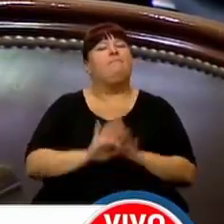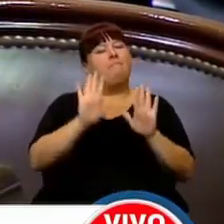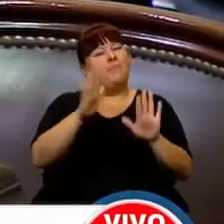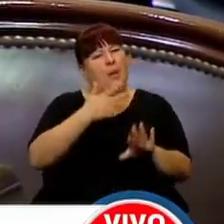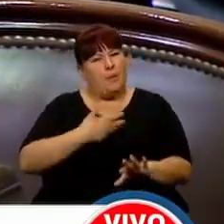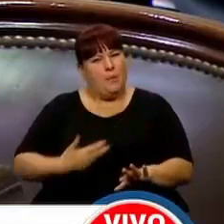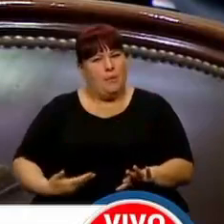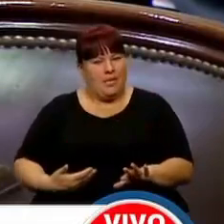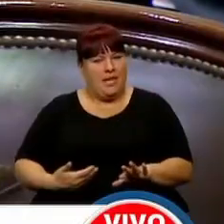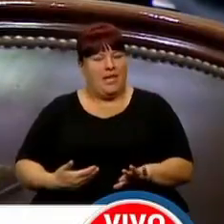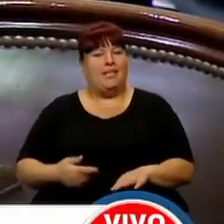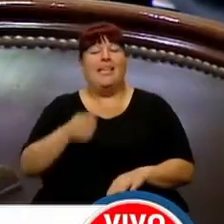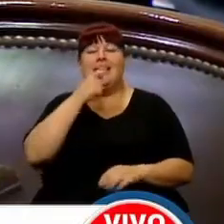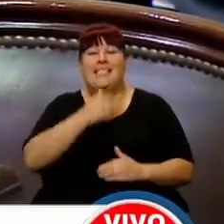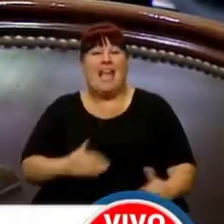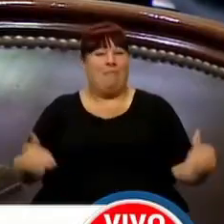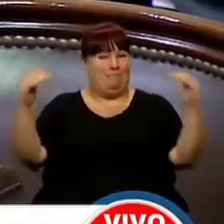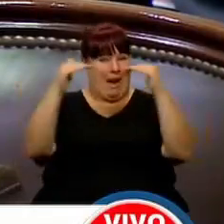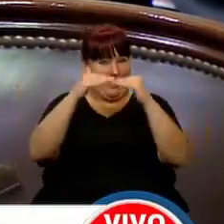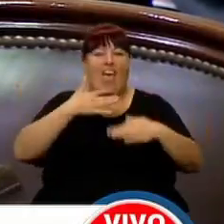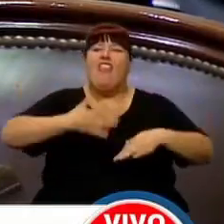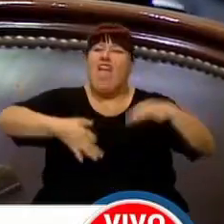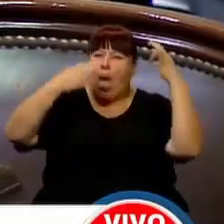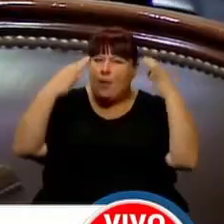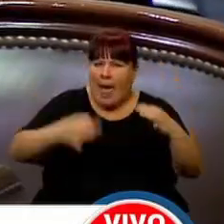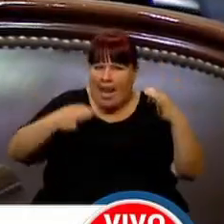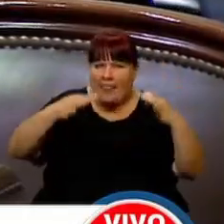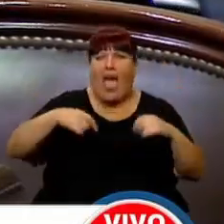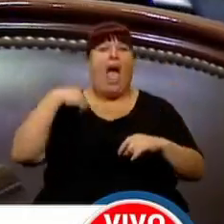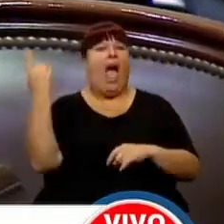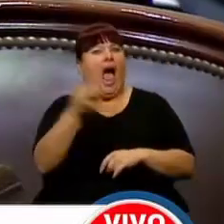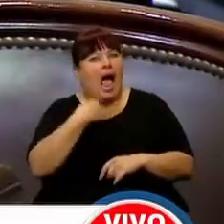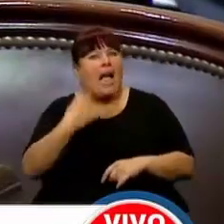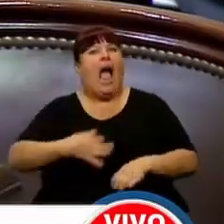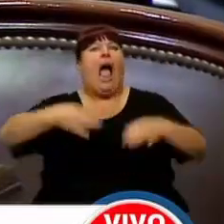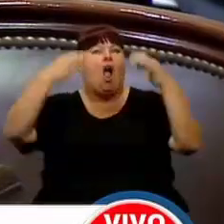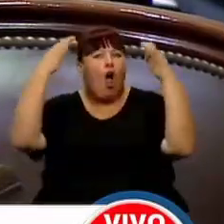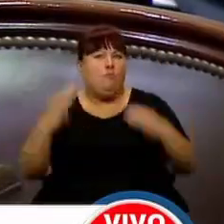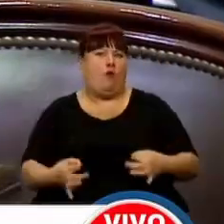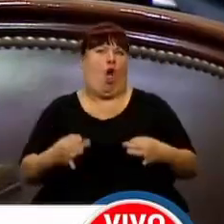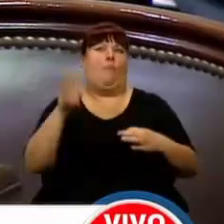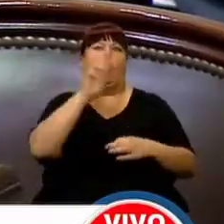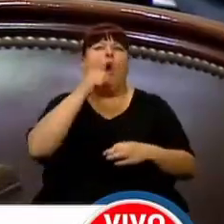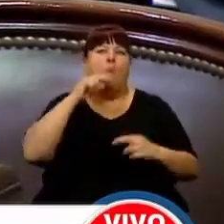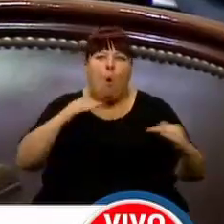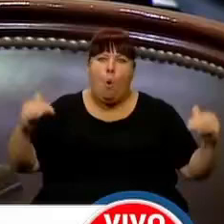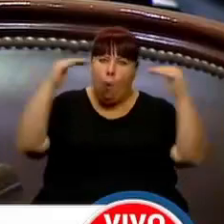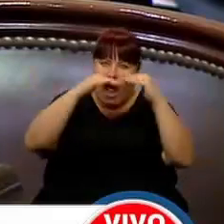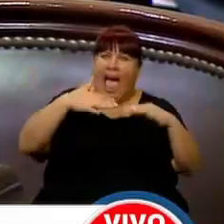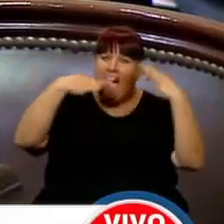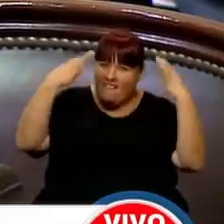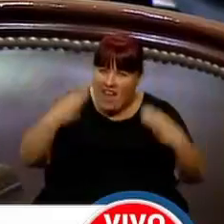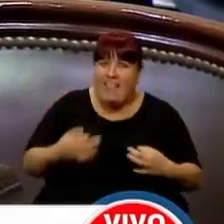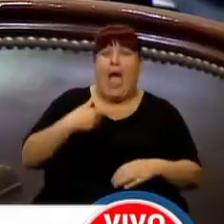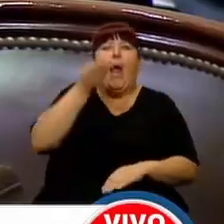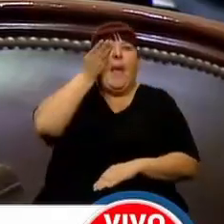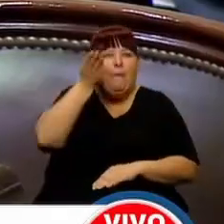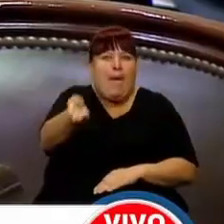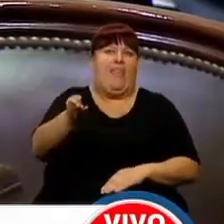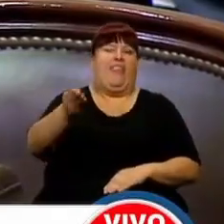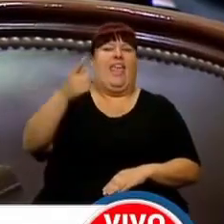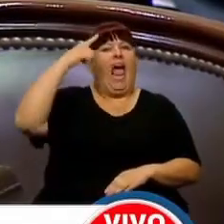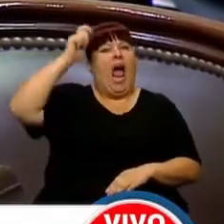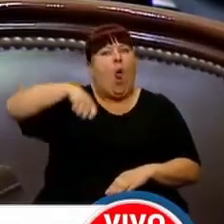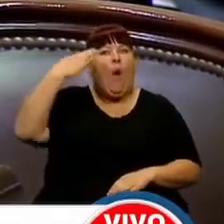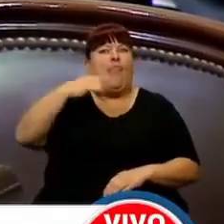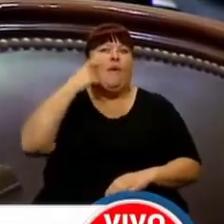Presidente, si la paridad es una realidad, si los que estamos aquí tenemos compromiso con la paridad, si en serio le vamos a pedir a la Corte